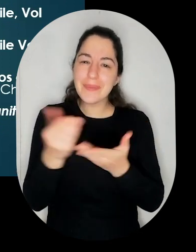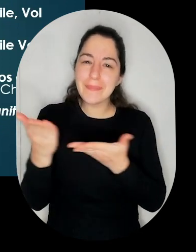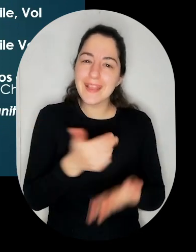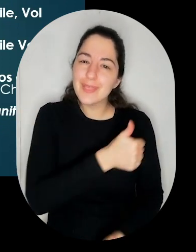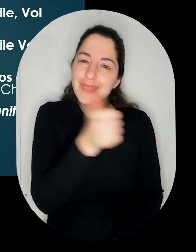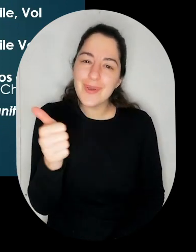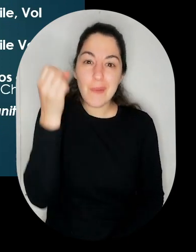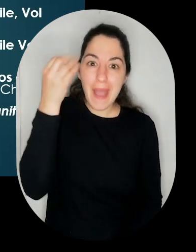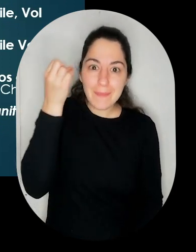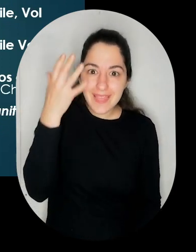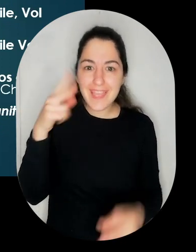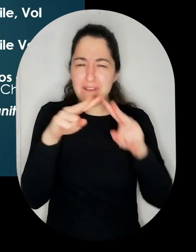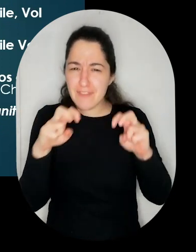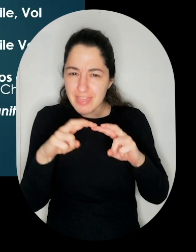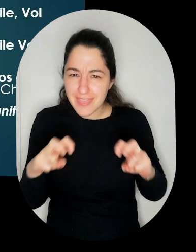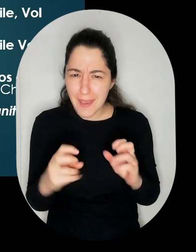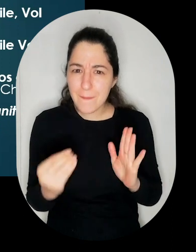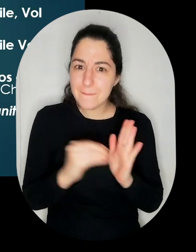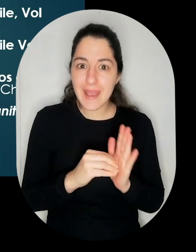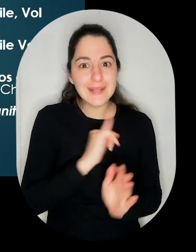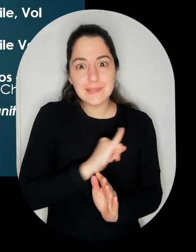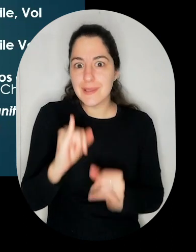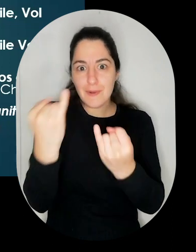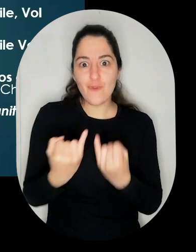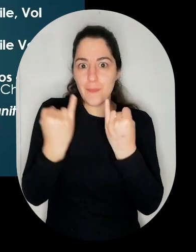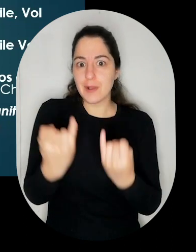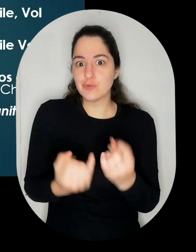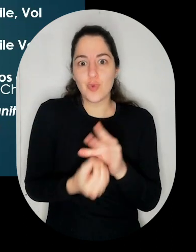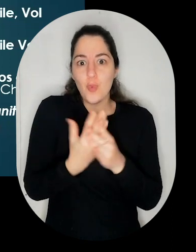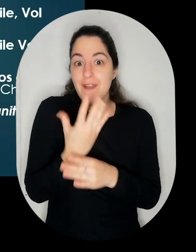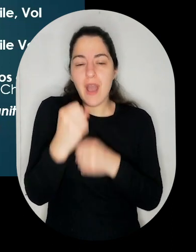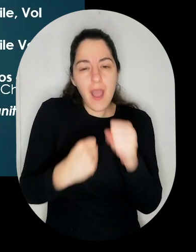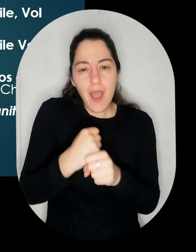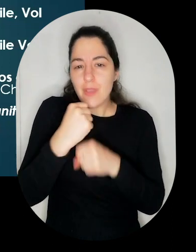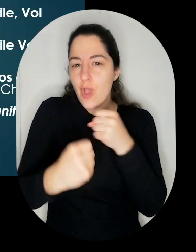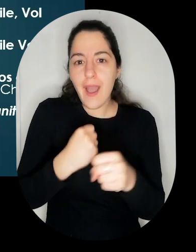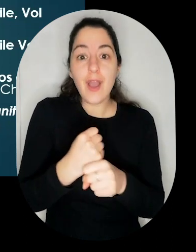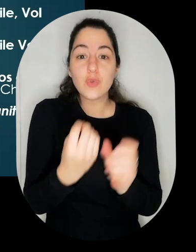eso, bienvenidos todos como a aprender, a investigar. Siempre hay información nueva disponible, cada